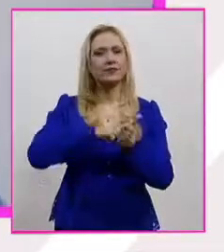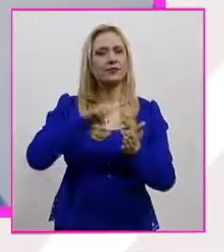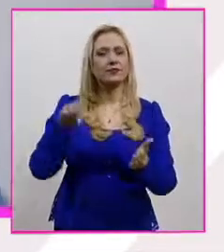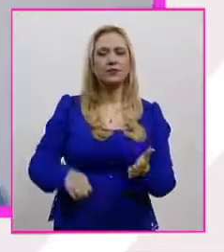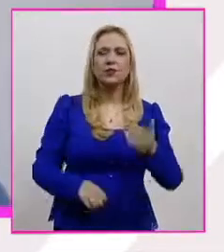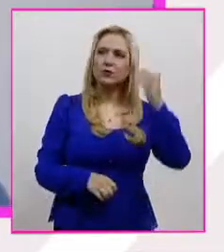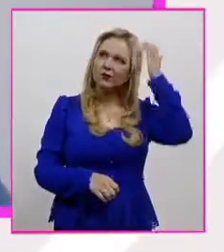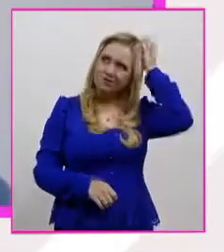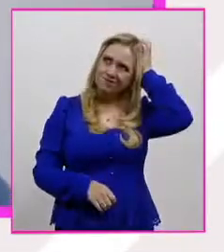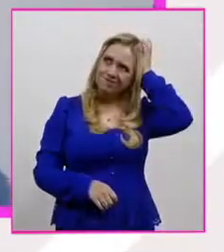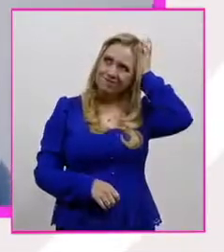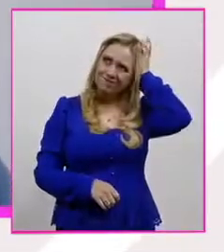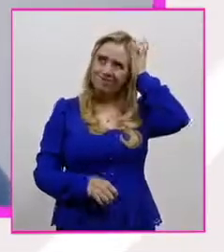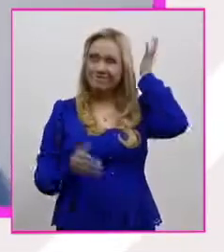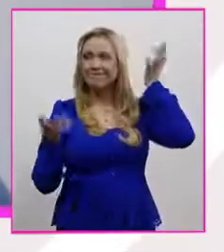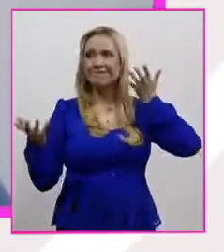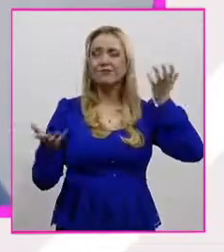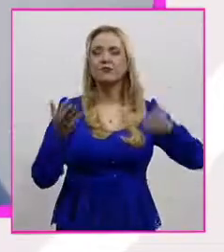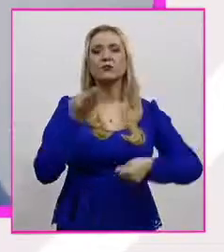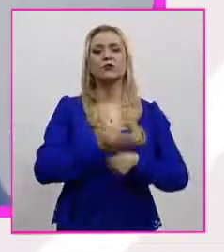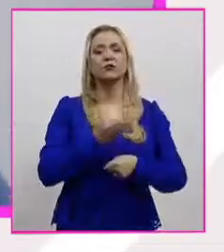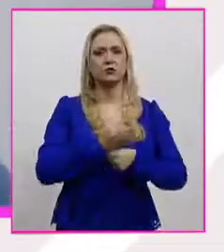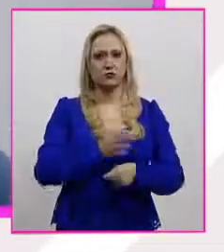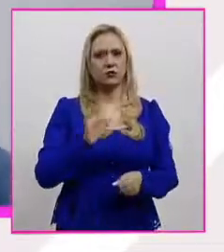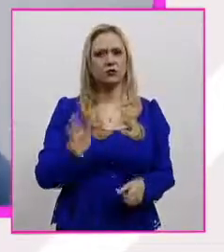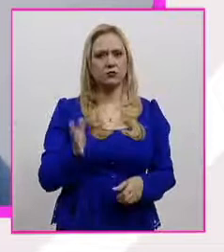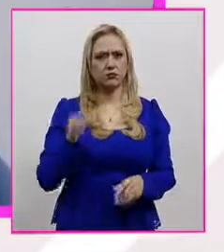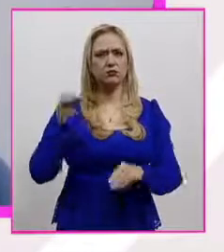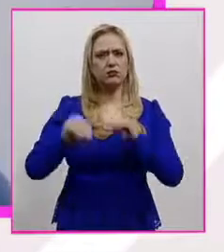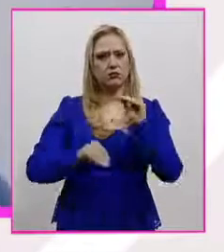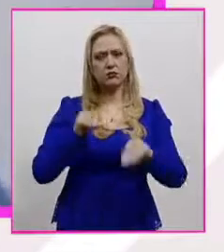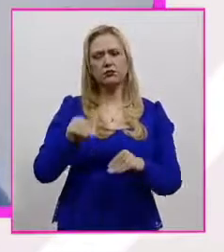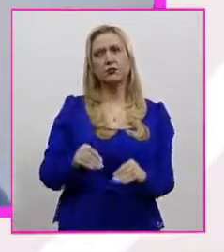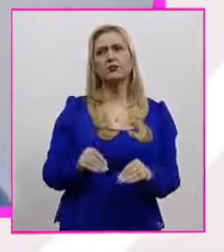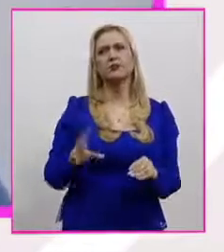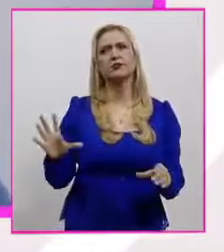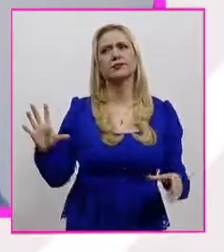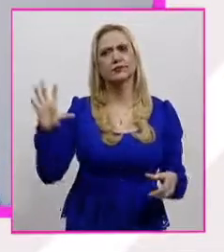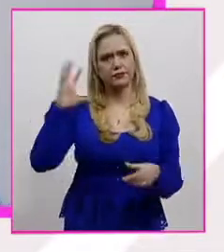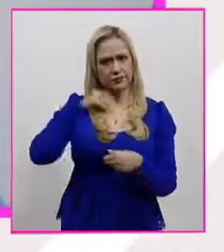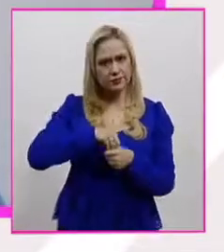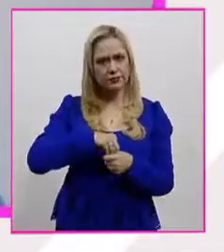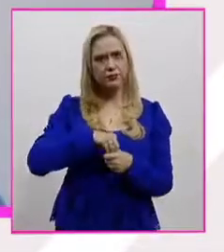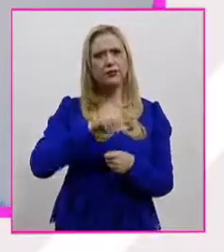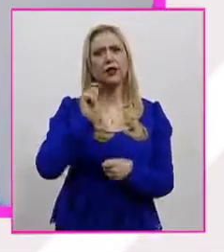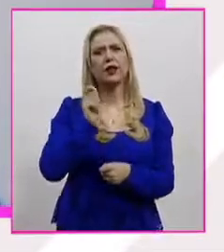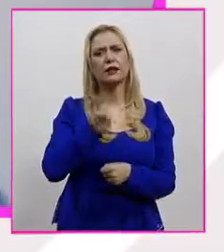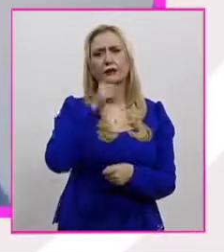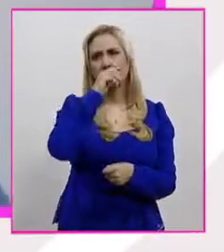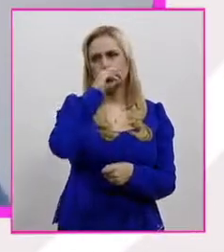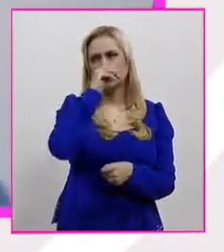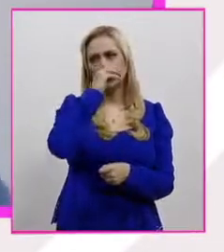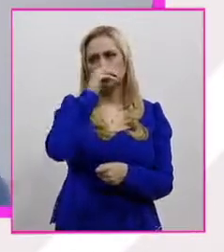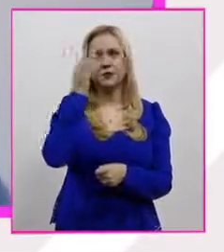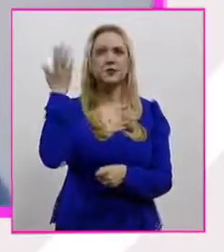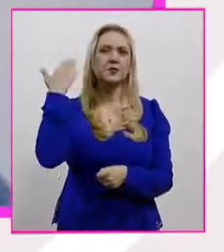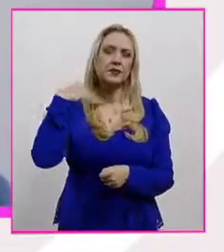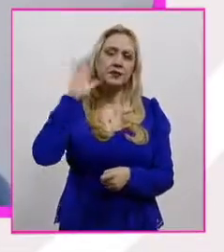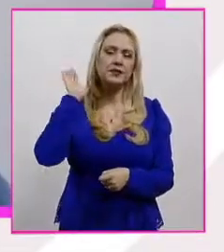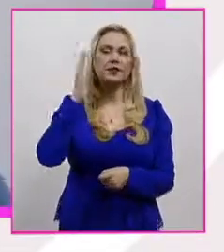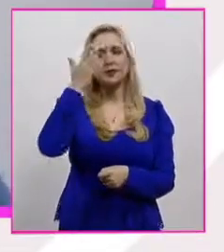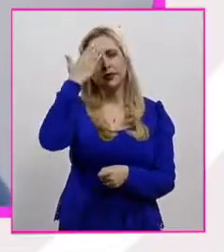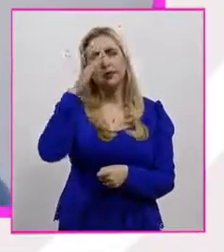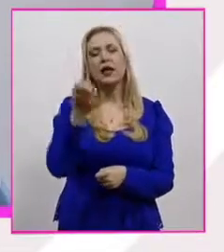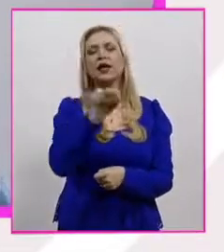los programas que actualmente he estado trabajando para lograr como una mayor inclusión, que es lo que antes se conoció como las escuelas de